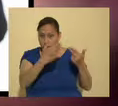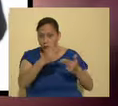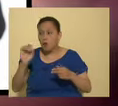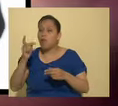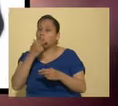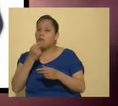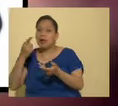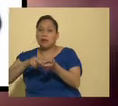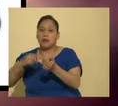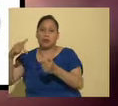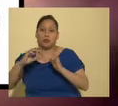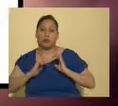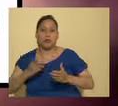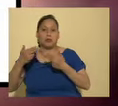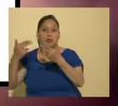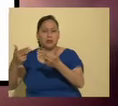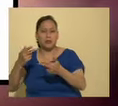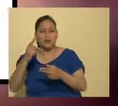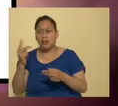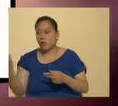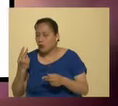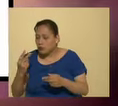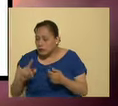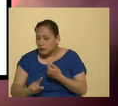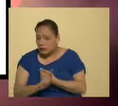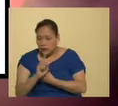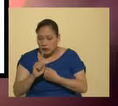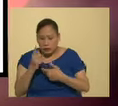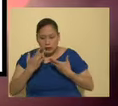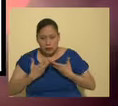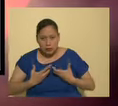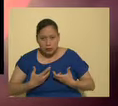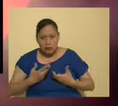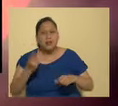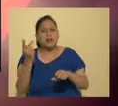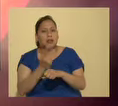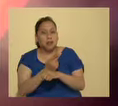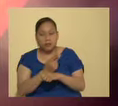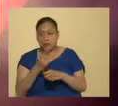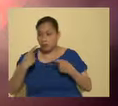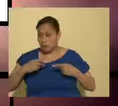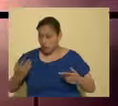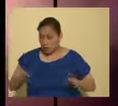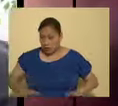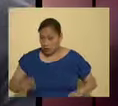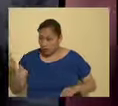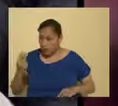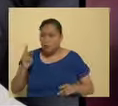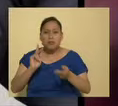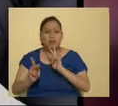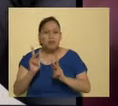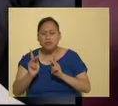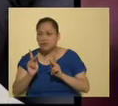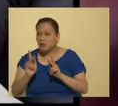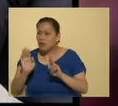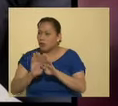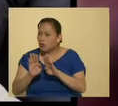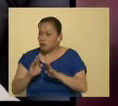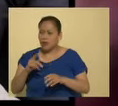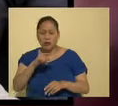hombre, pero finalmente impactan a la pareja. ¿Y qué sucede? Que no siempre la pareja nos sentamos a platicar de todas